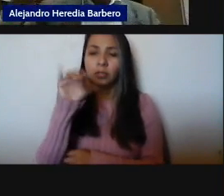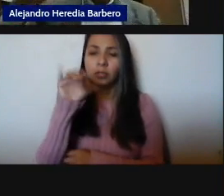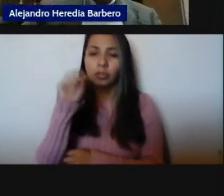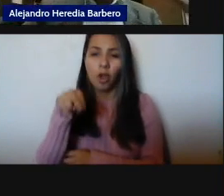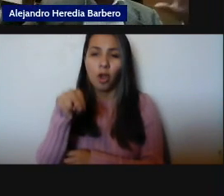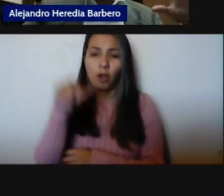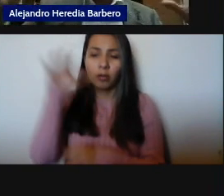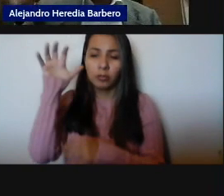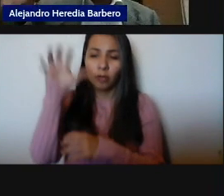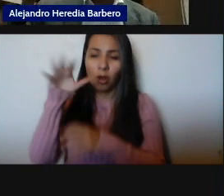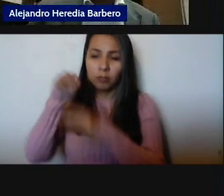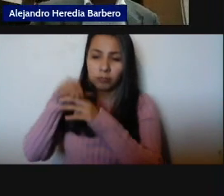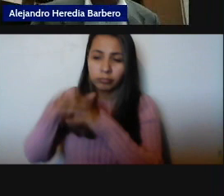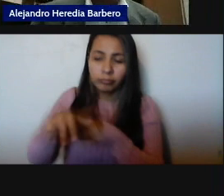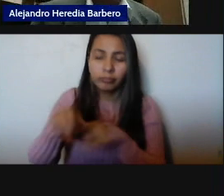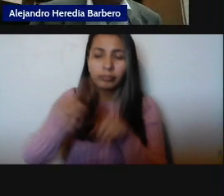tenemos